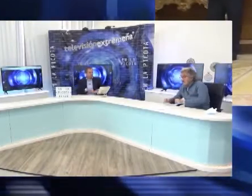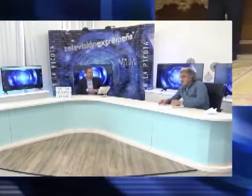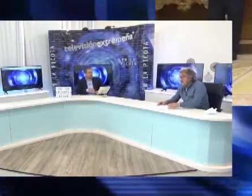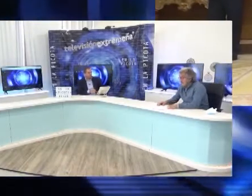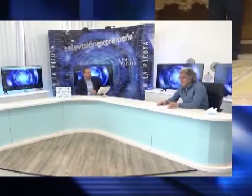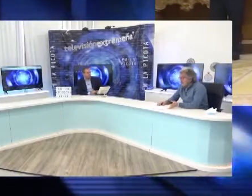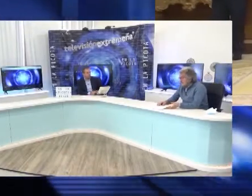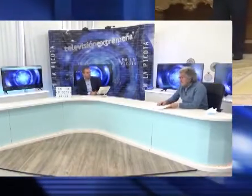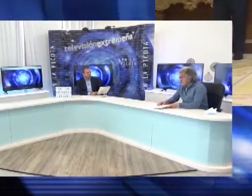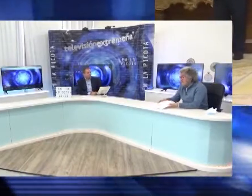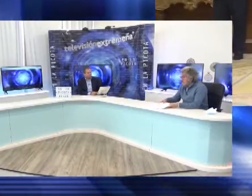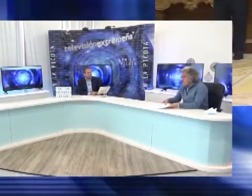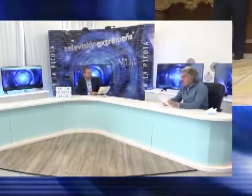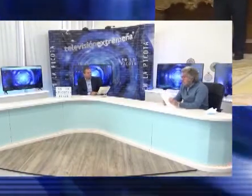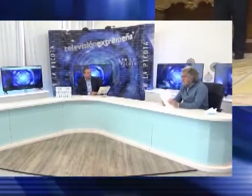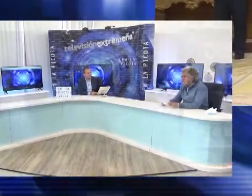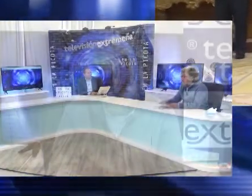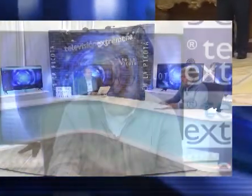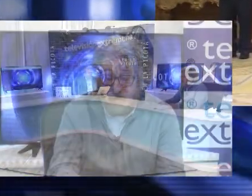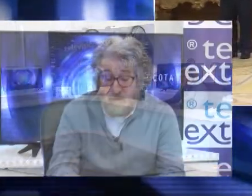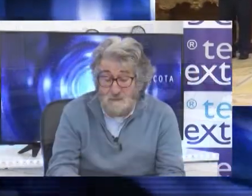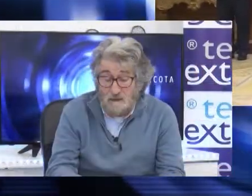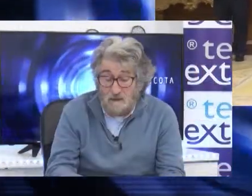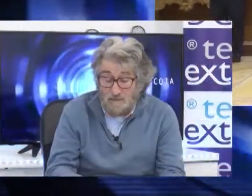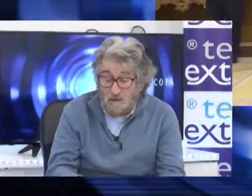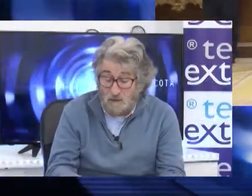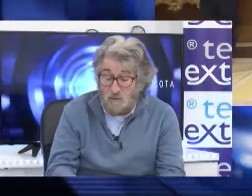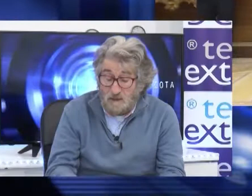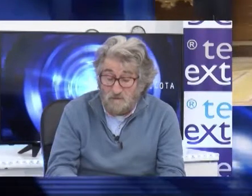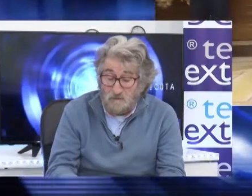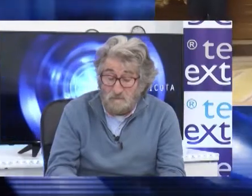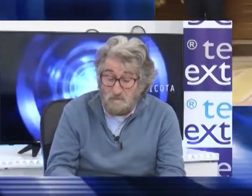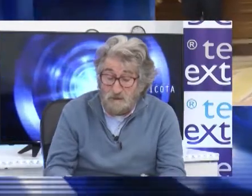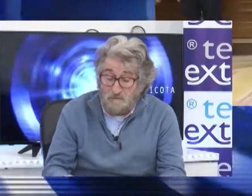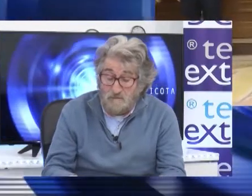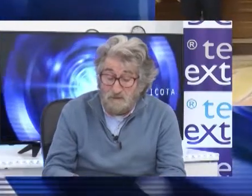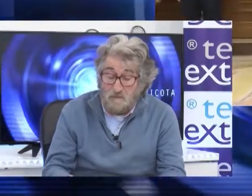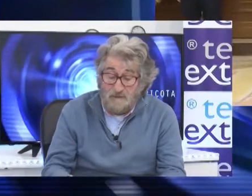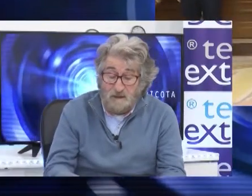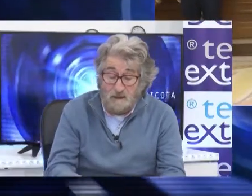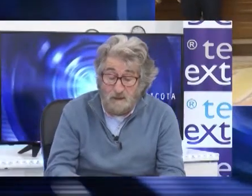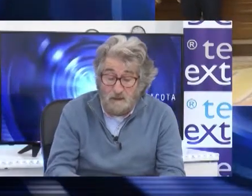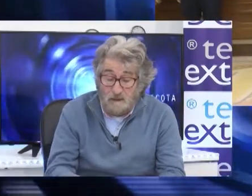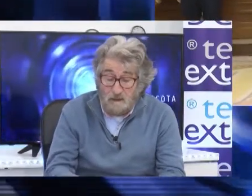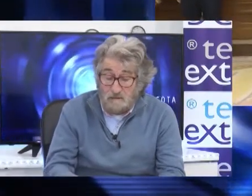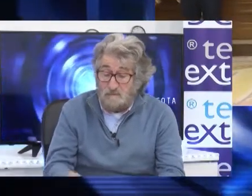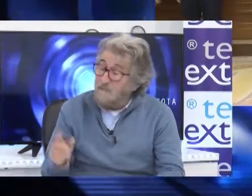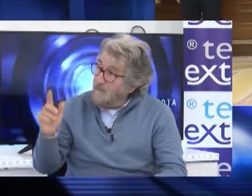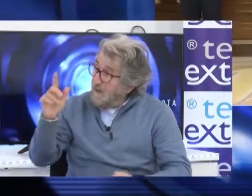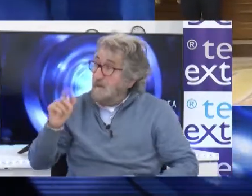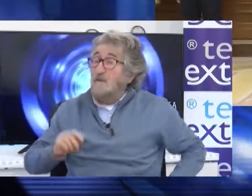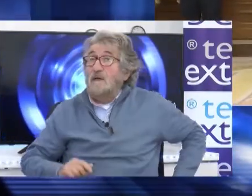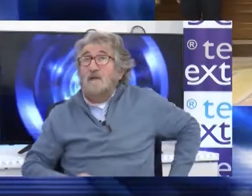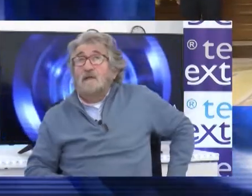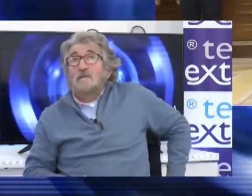¿qué te parece a ti este cambio? Se ha planteado el tema como un ajuste simple, pero hay otro trasfondo y a mí me sorprende que el